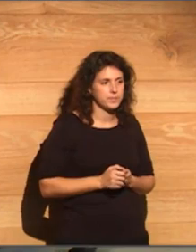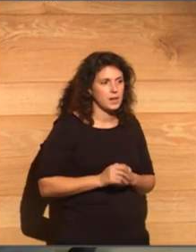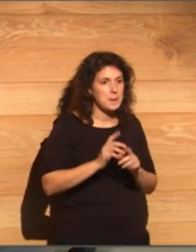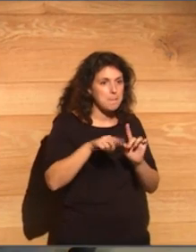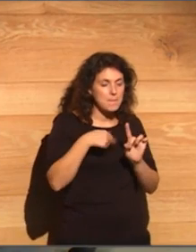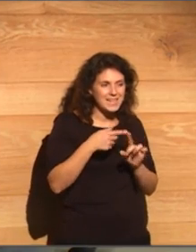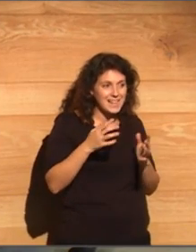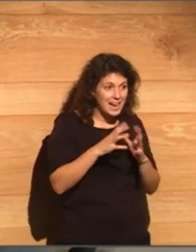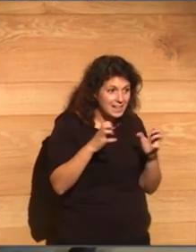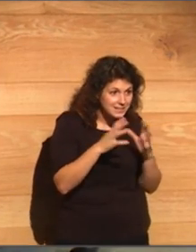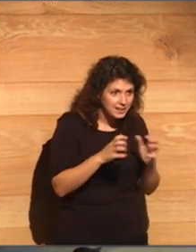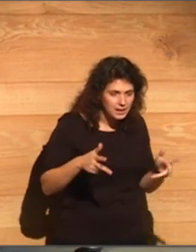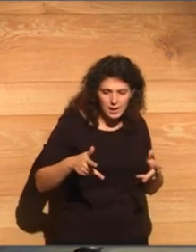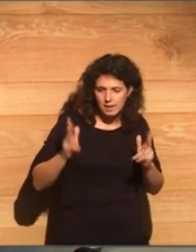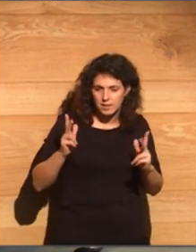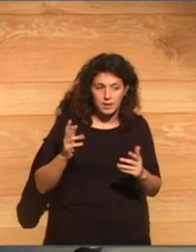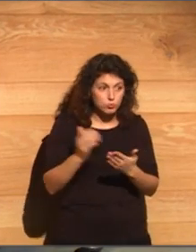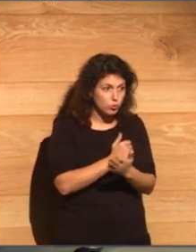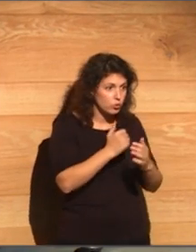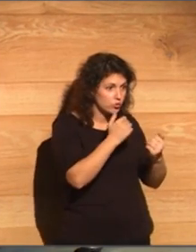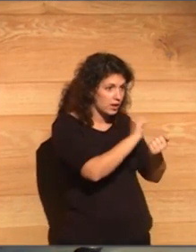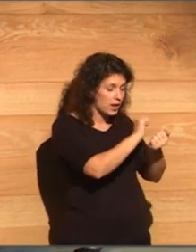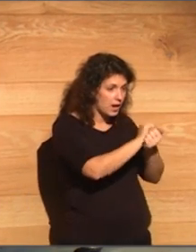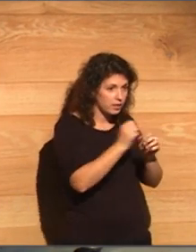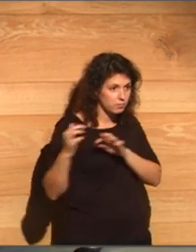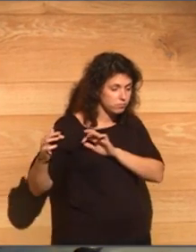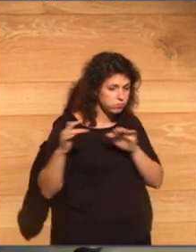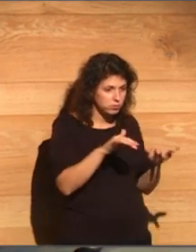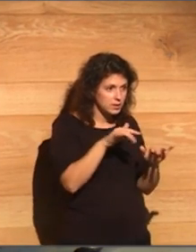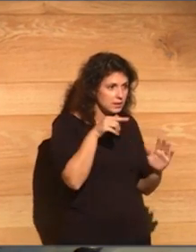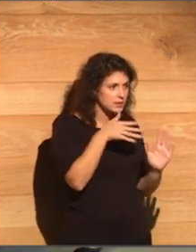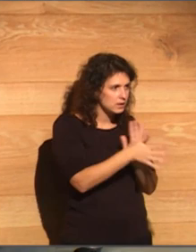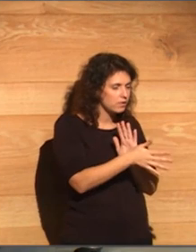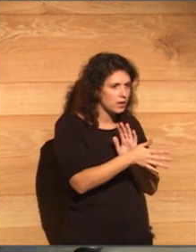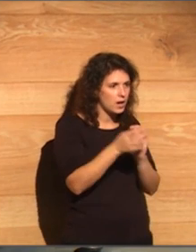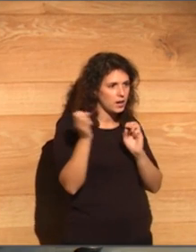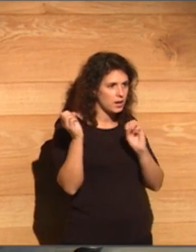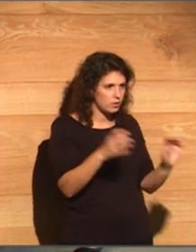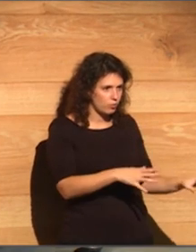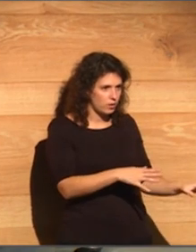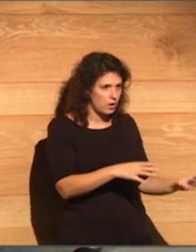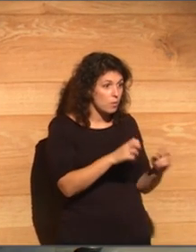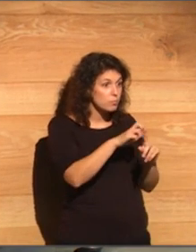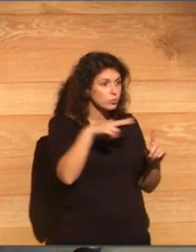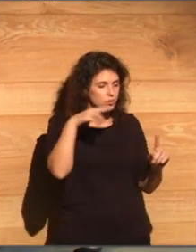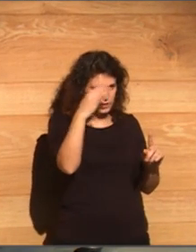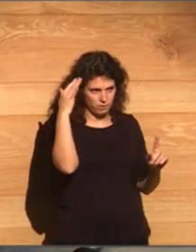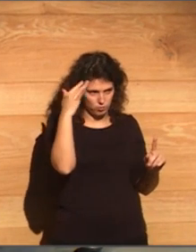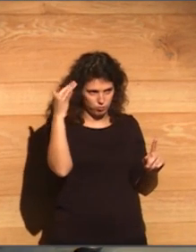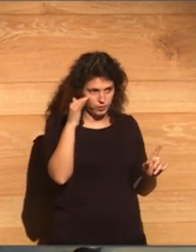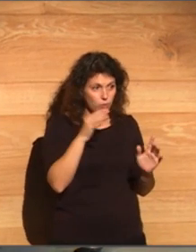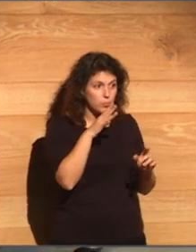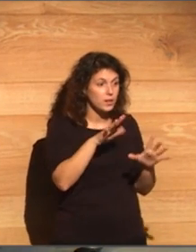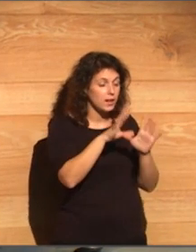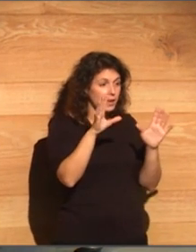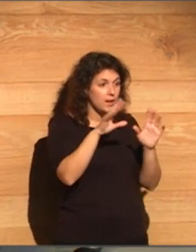ansiedad de libertad, cuando llegamos a todos a la cárcel, se transforma en una renuncia desde el punto de vista filosófico, porque ese